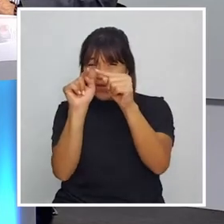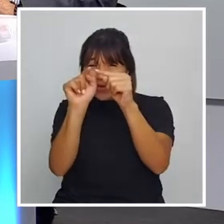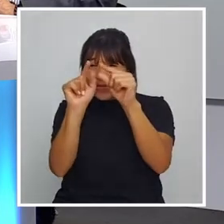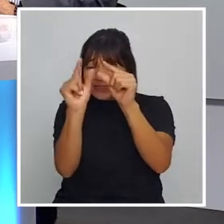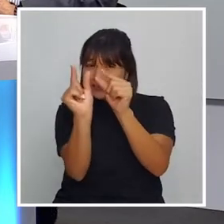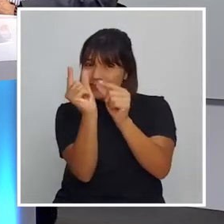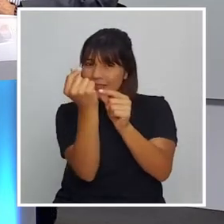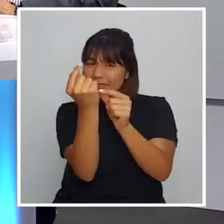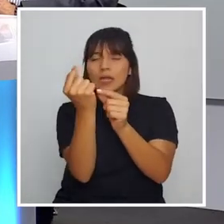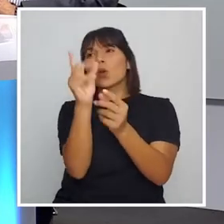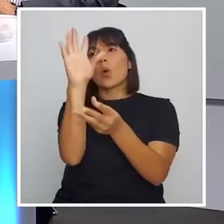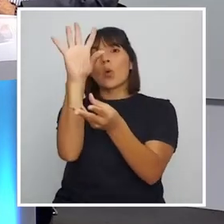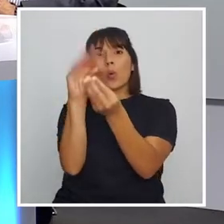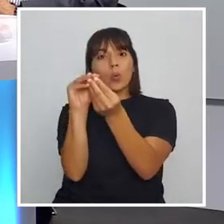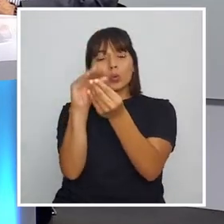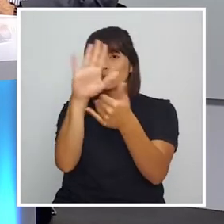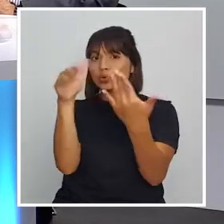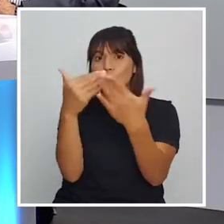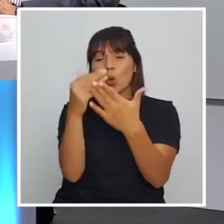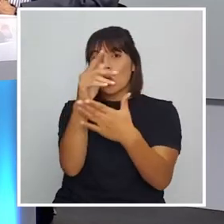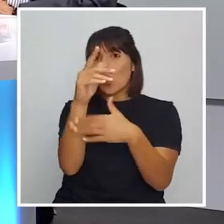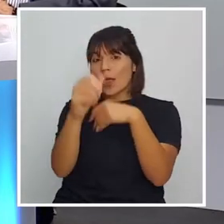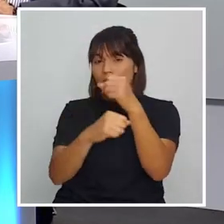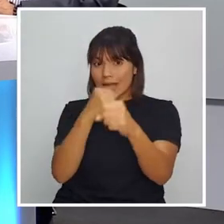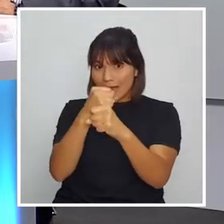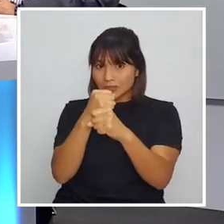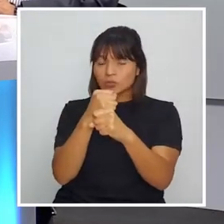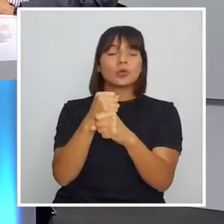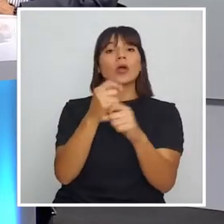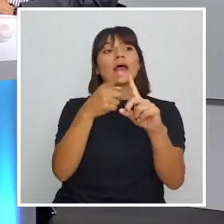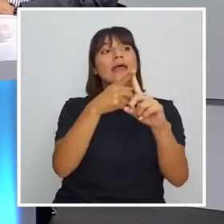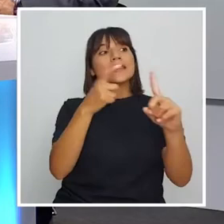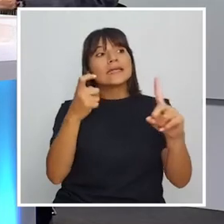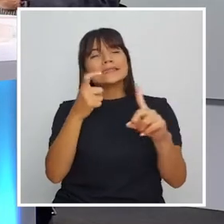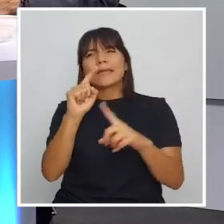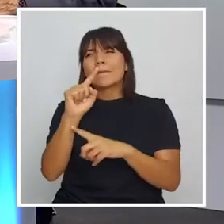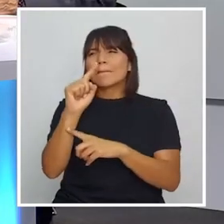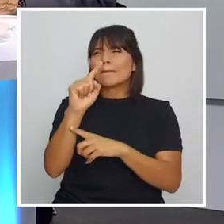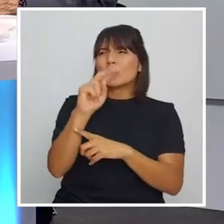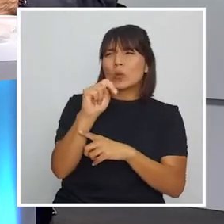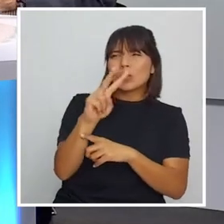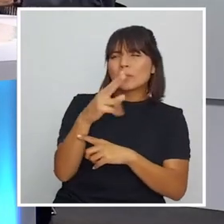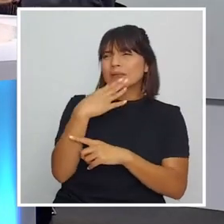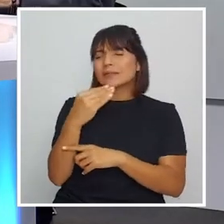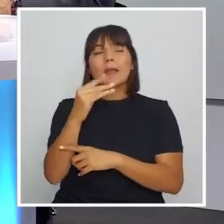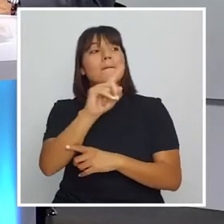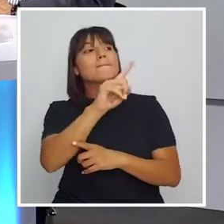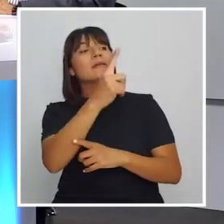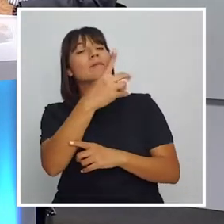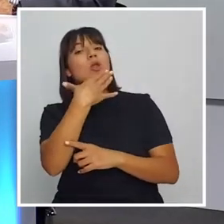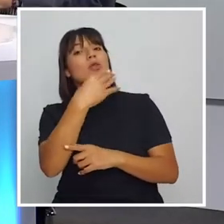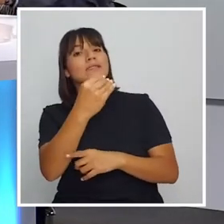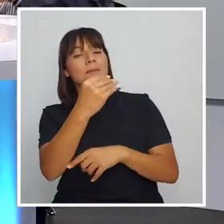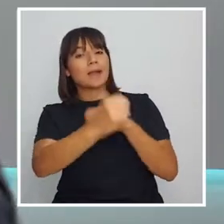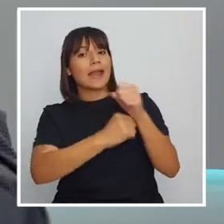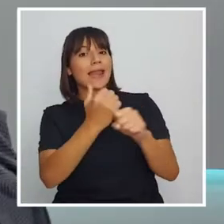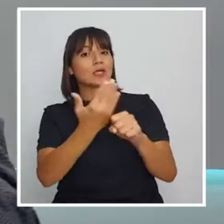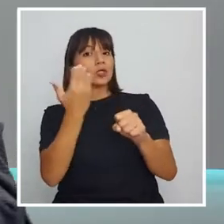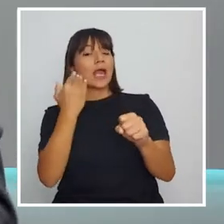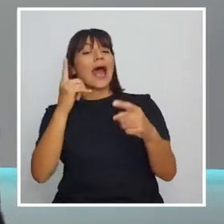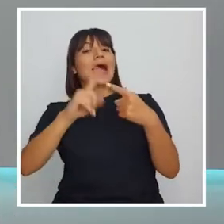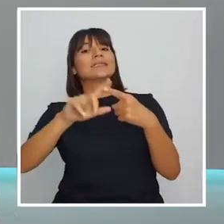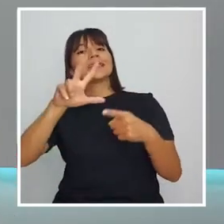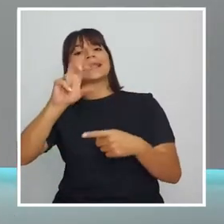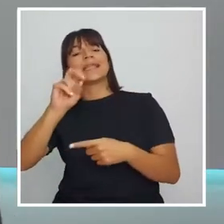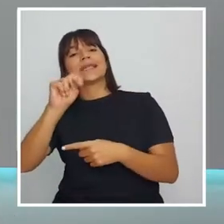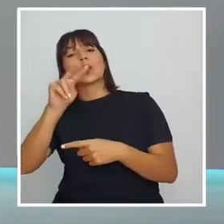de diciembre del año anterior a noviembre, ¿es así? Del 1 de diciembre del año anterior al 30 de noviembre de este año. O sea, es un